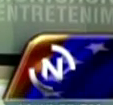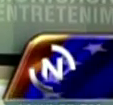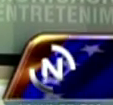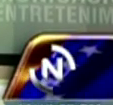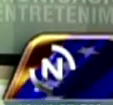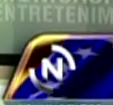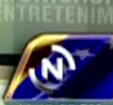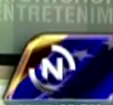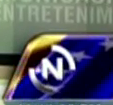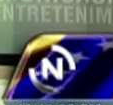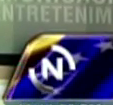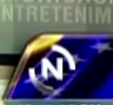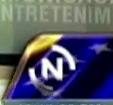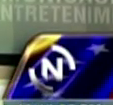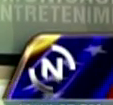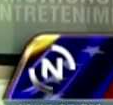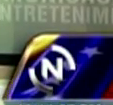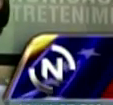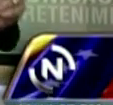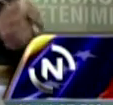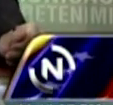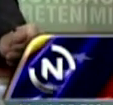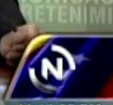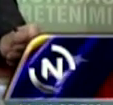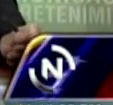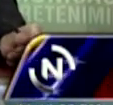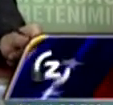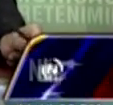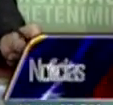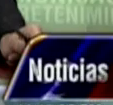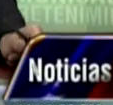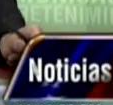educativa, deportiva, cultura, entre otras cosas. Amigos,